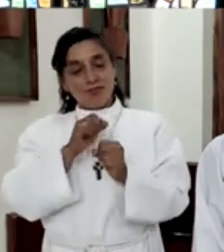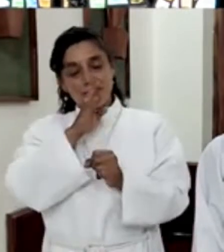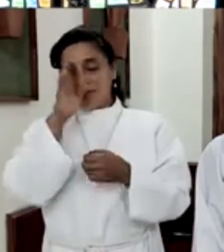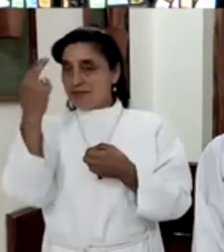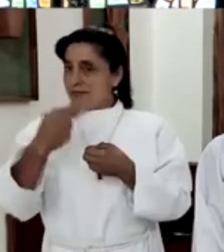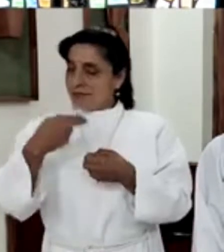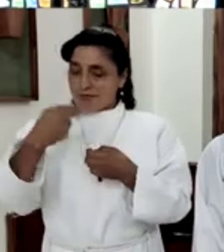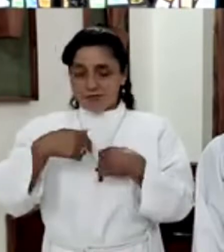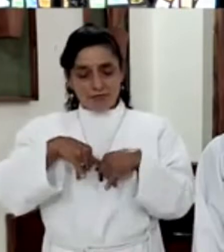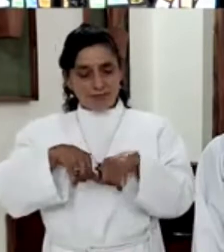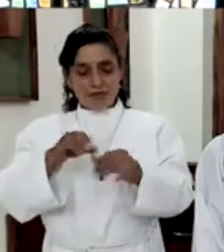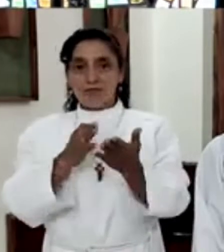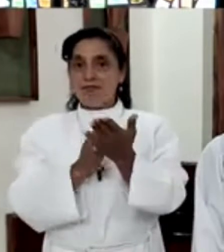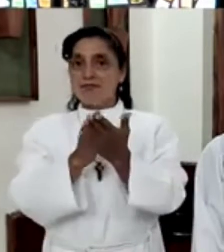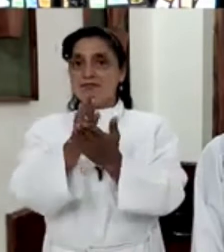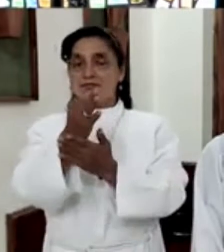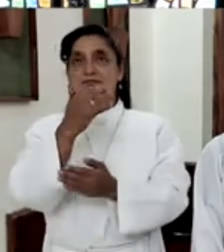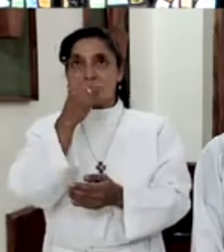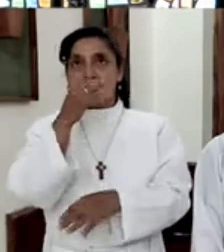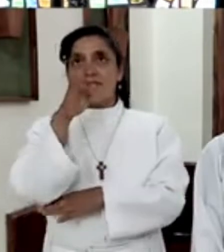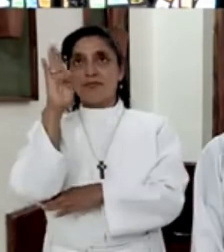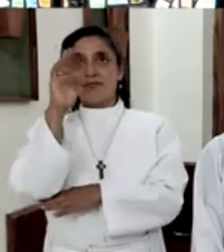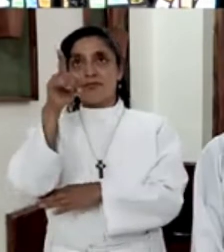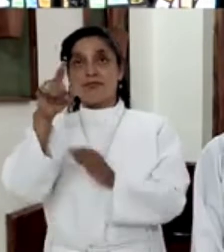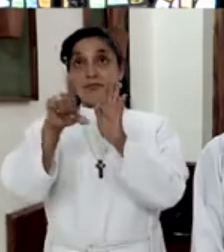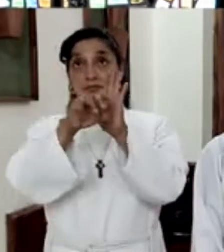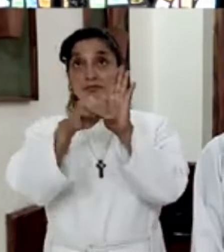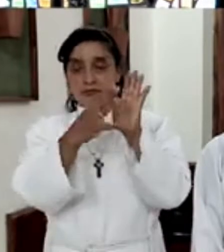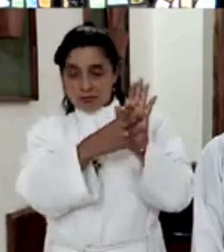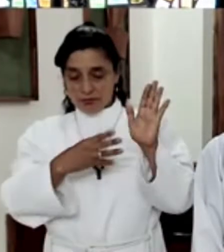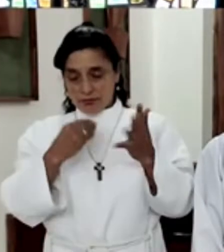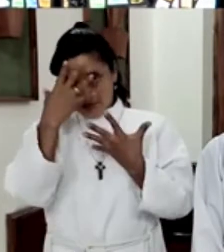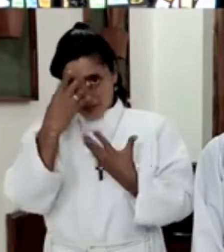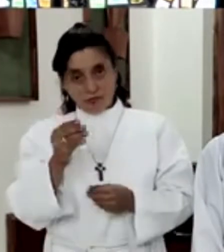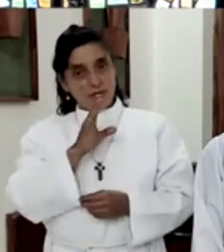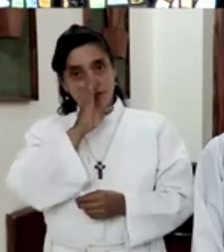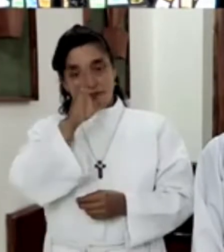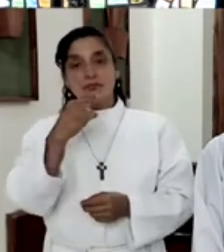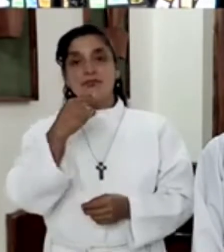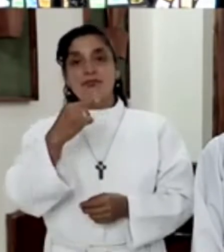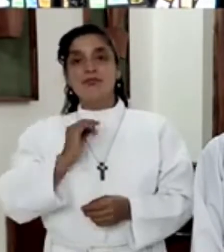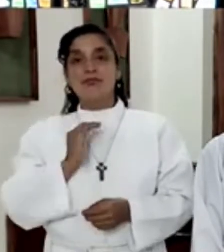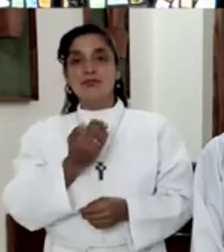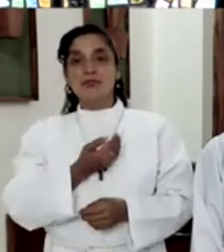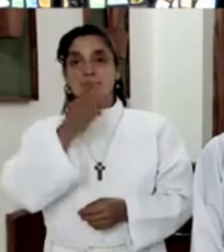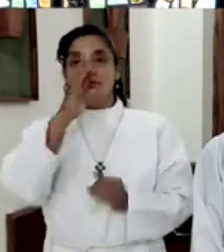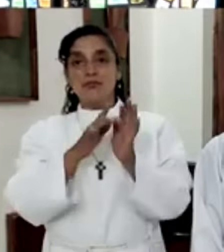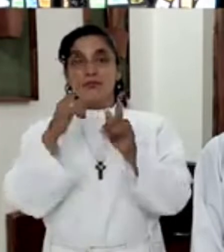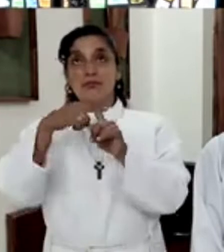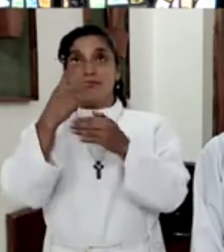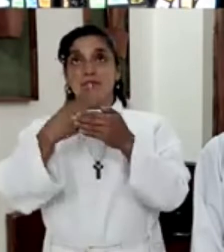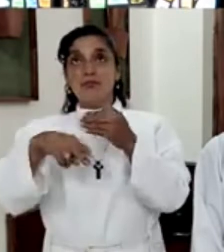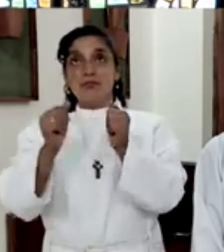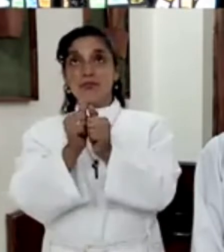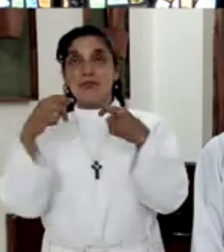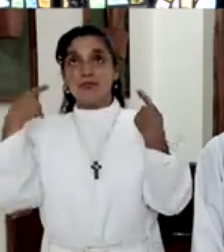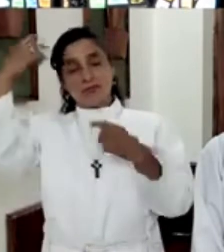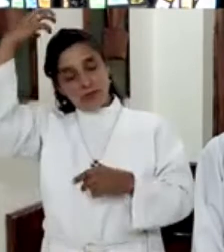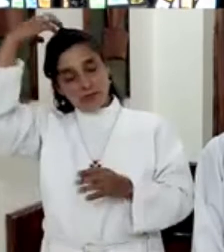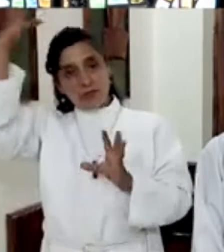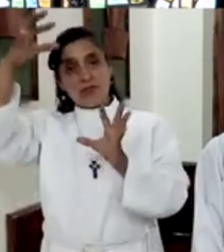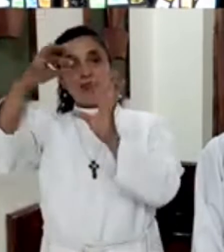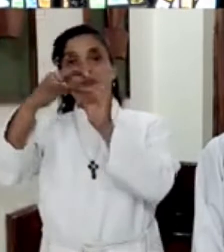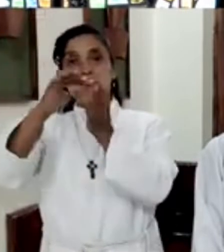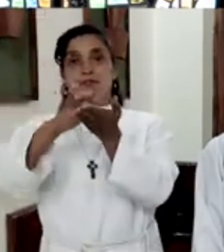siempre fieles en el cumplimiento de tus mandatos. Por nuestro Señor Jesucristo, tu Hijo, que vive y